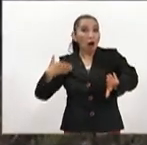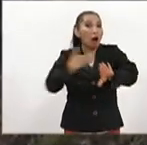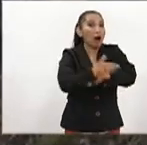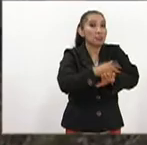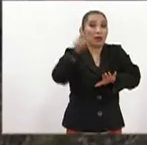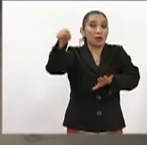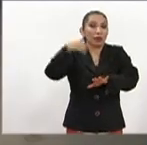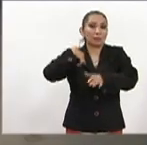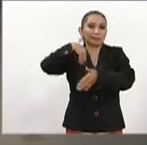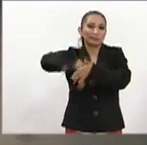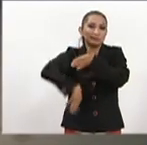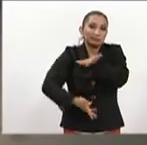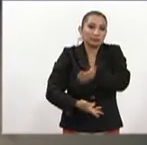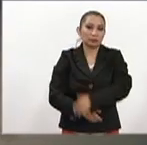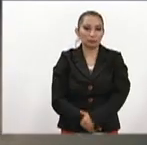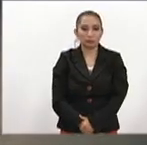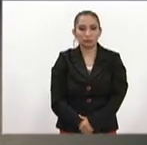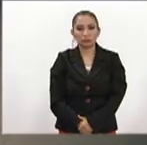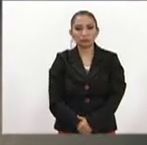si la diplomacia falla.